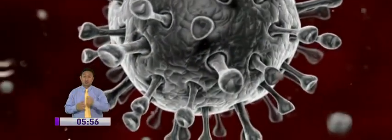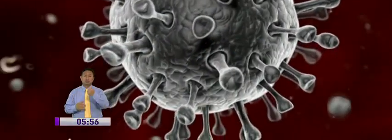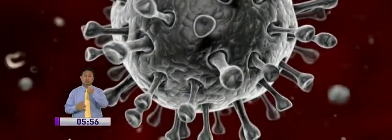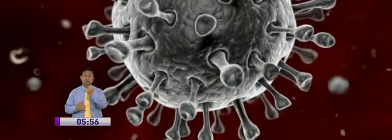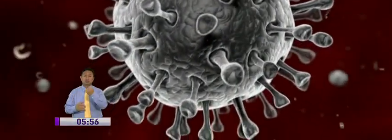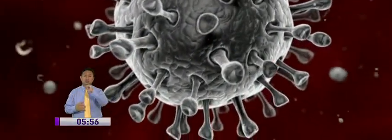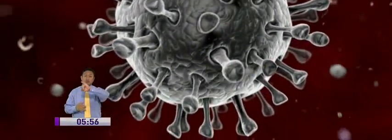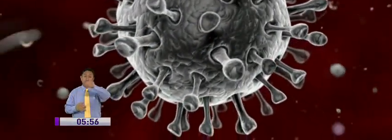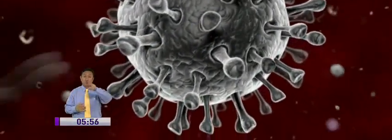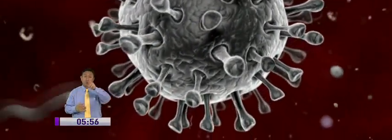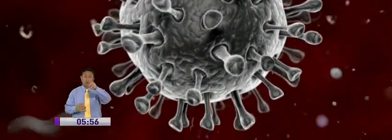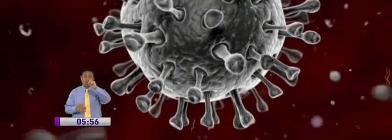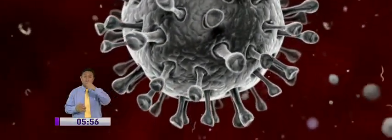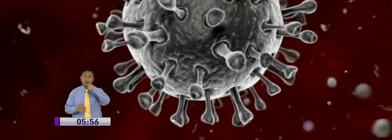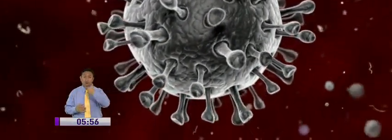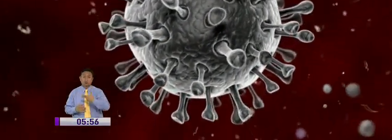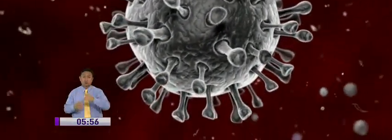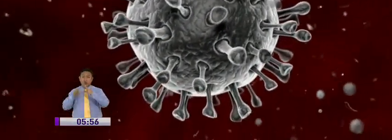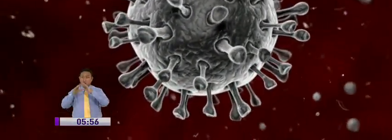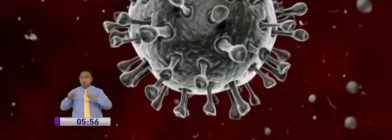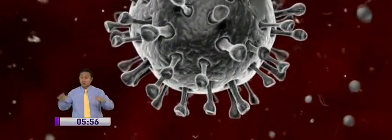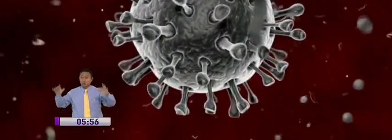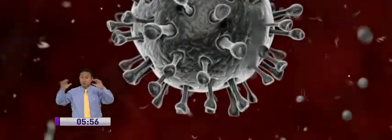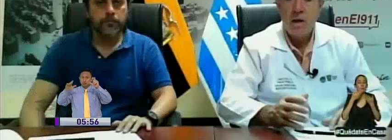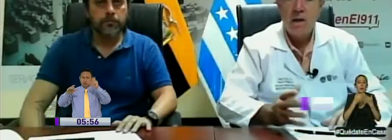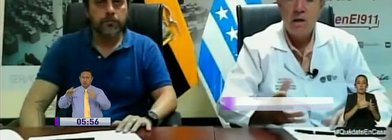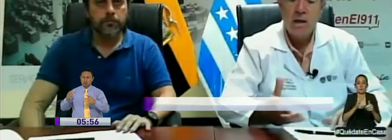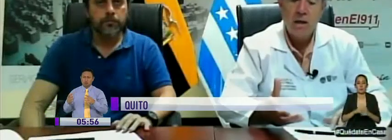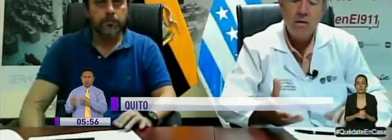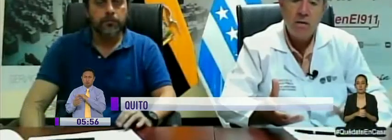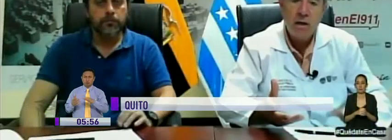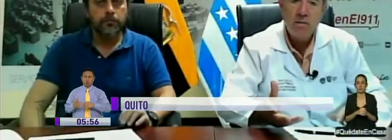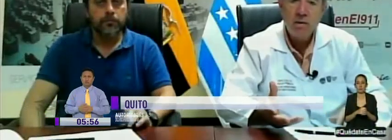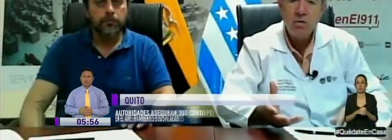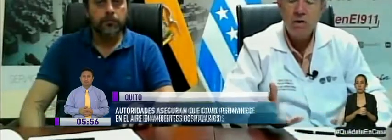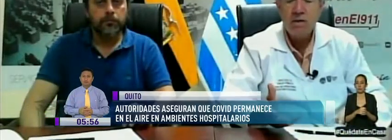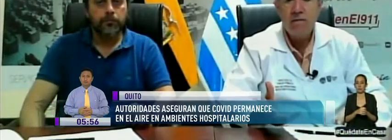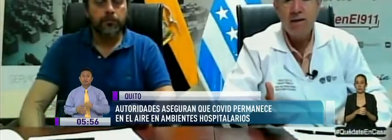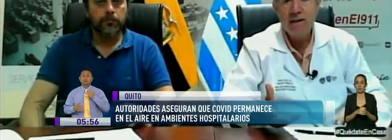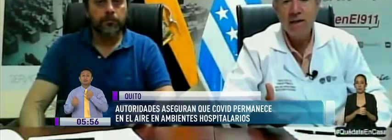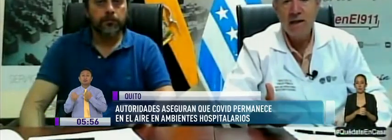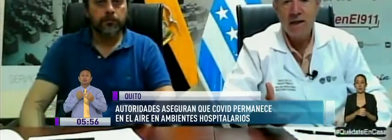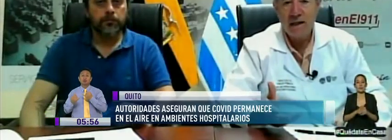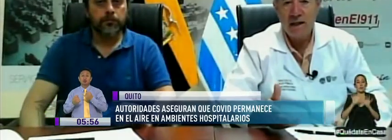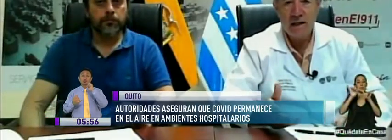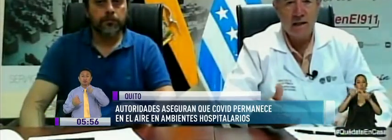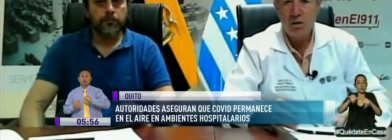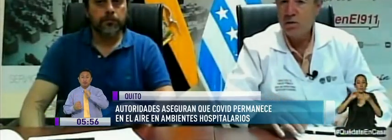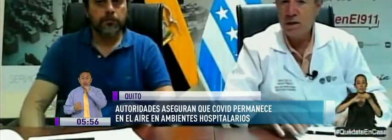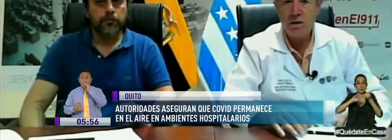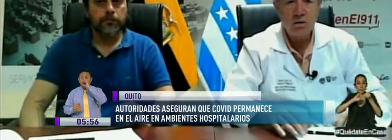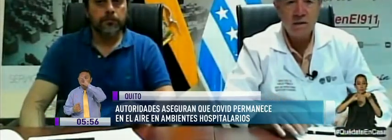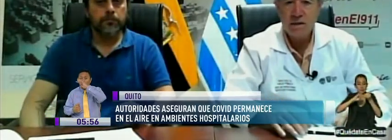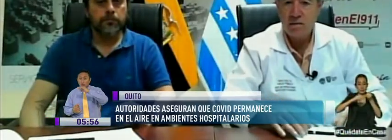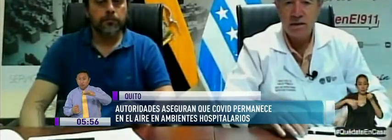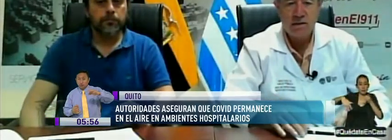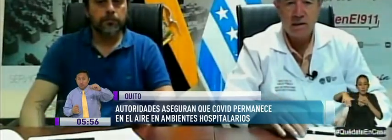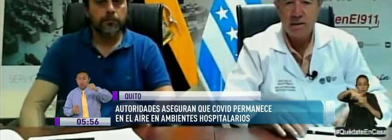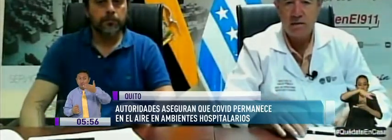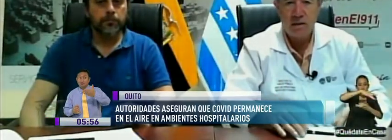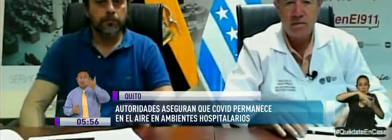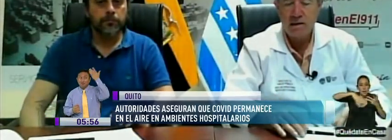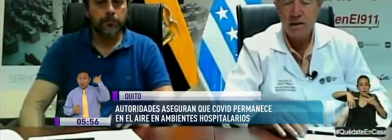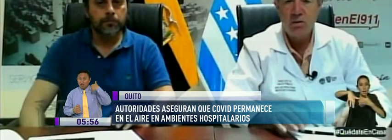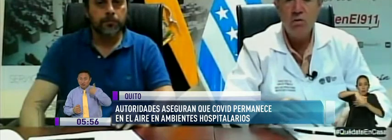coronavirus puede mantenerse en el aire, despertaron dudas. El virus se mantiene en el aire, cosa que no se sabía hasta